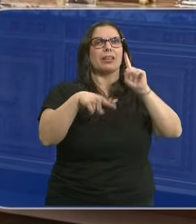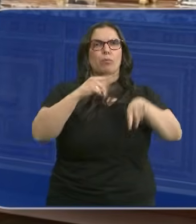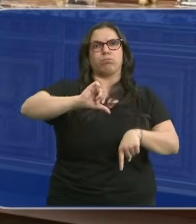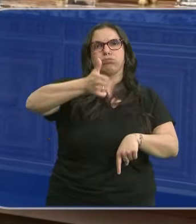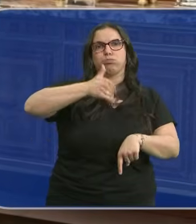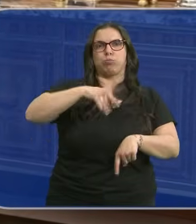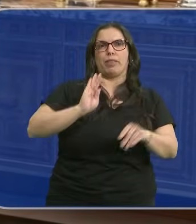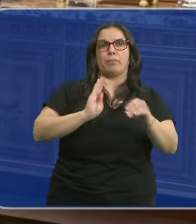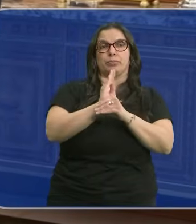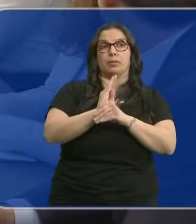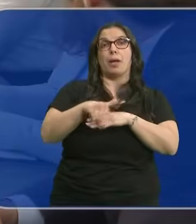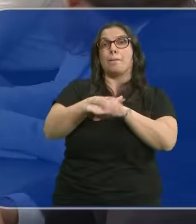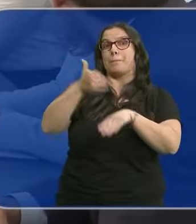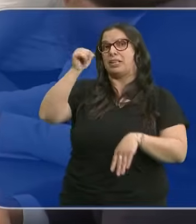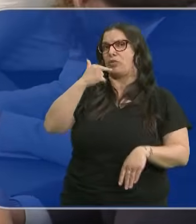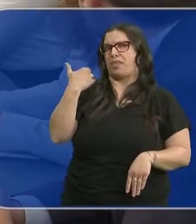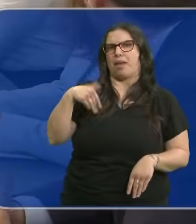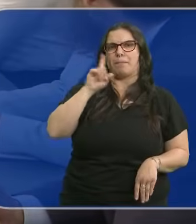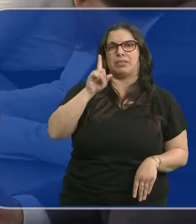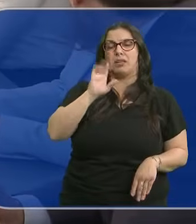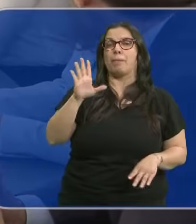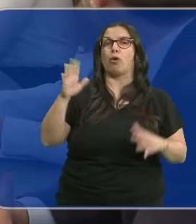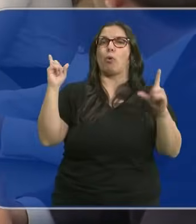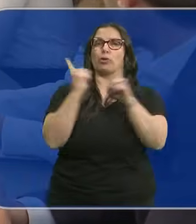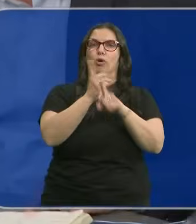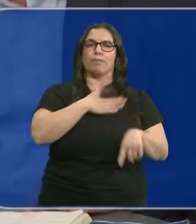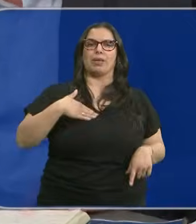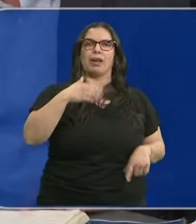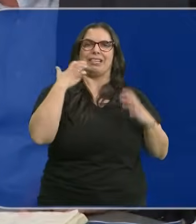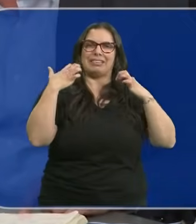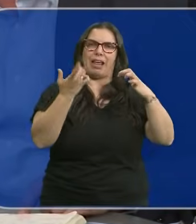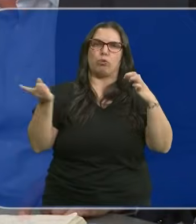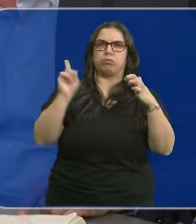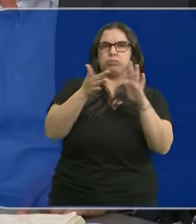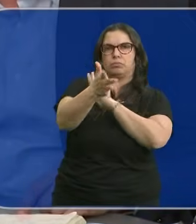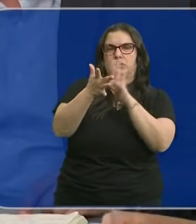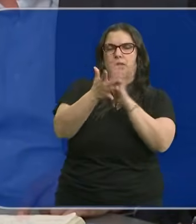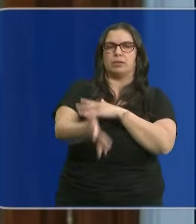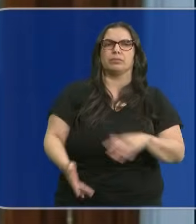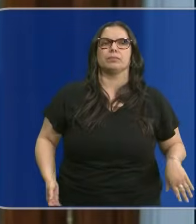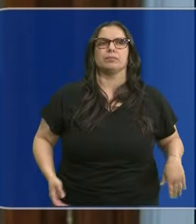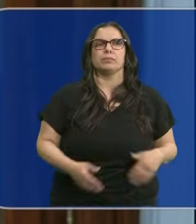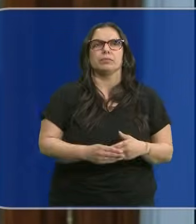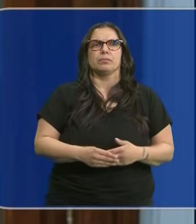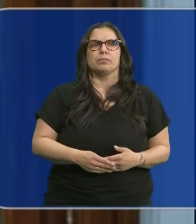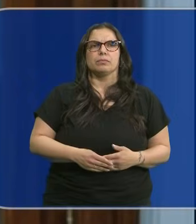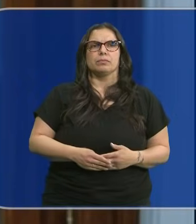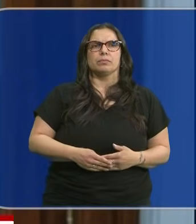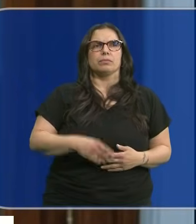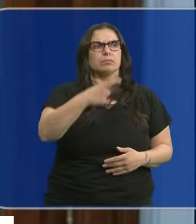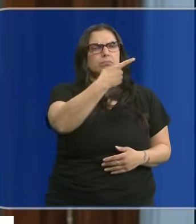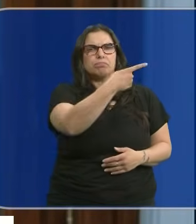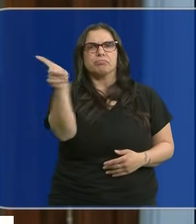rescate. Escrivá ya lo ha negado, pero la oposición pide su comparecencia en el Senado, entre otros nombres. ¿Quién le dio la orden para reunirse